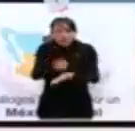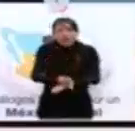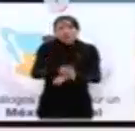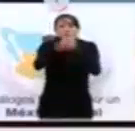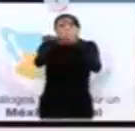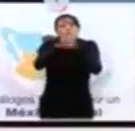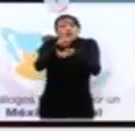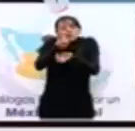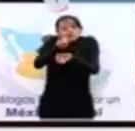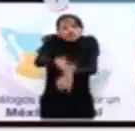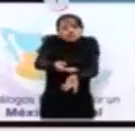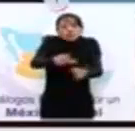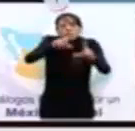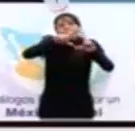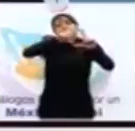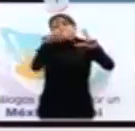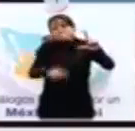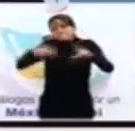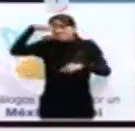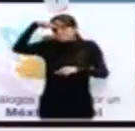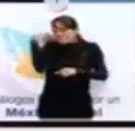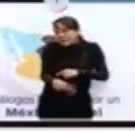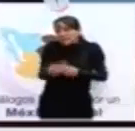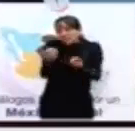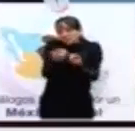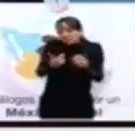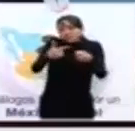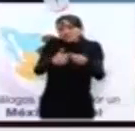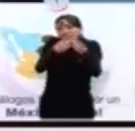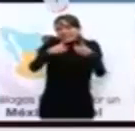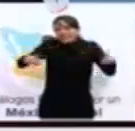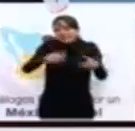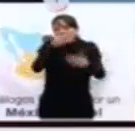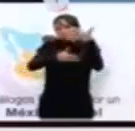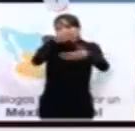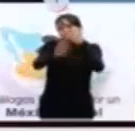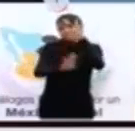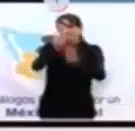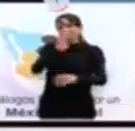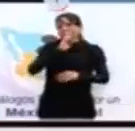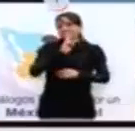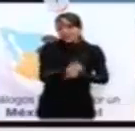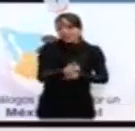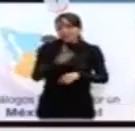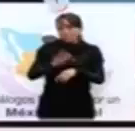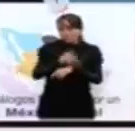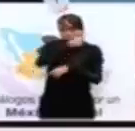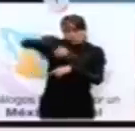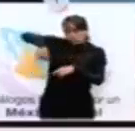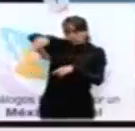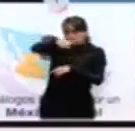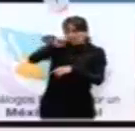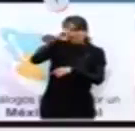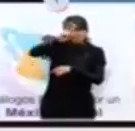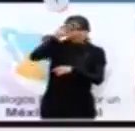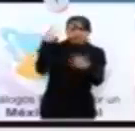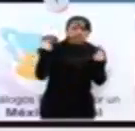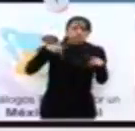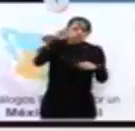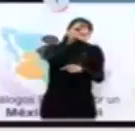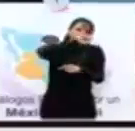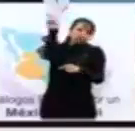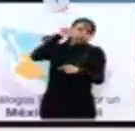pues plantea que a partir del conocimiento que tienen ustedes, pues hagan algunos aportes, que luego